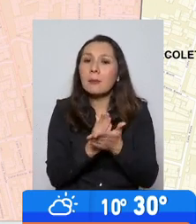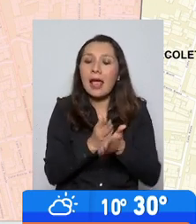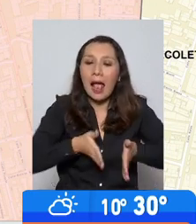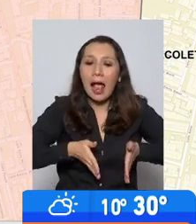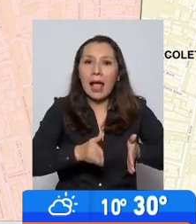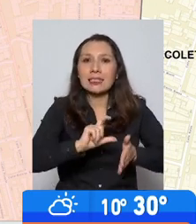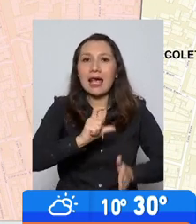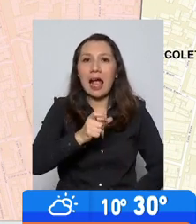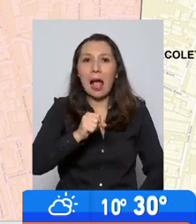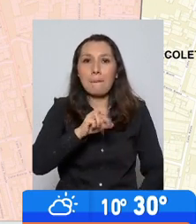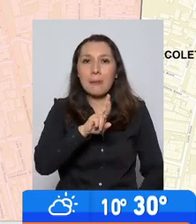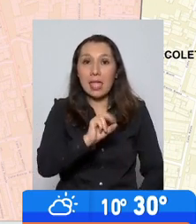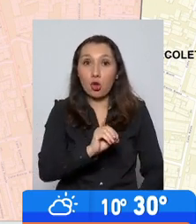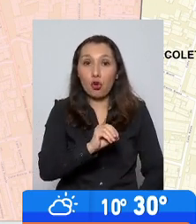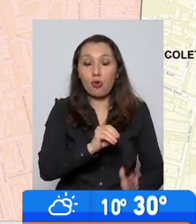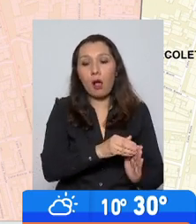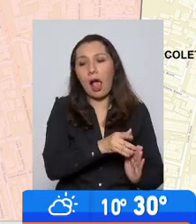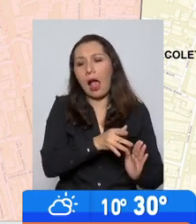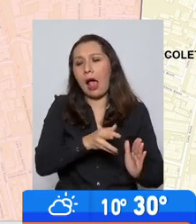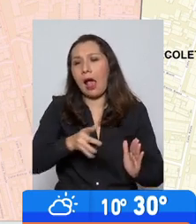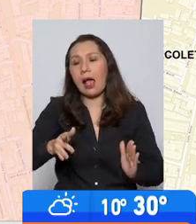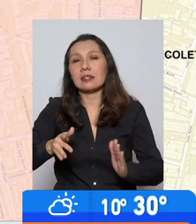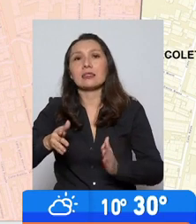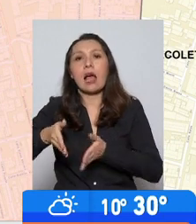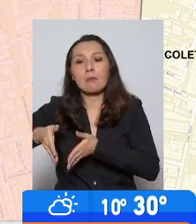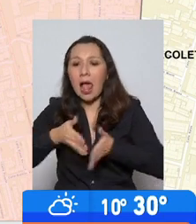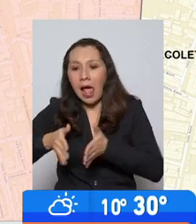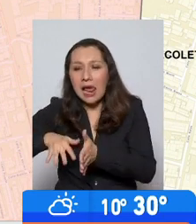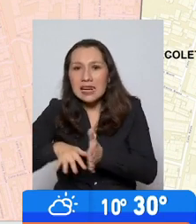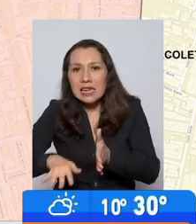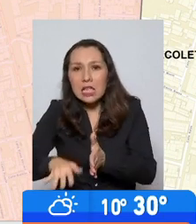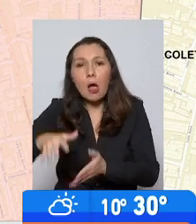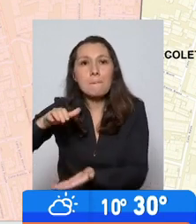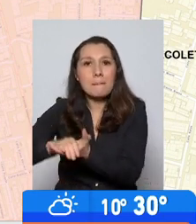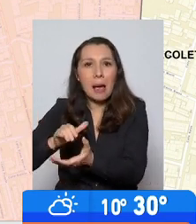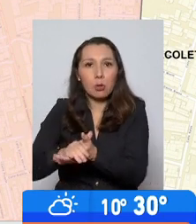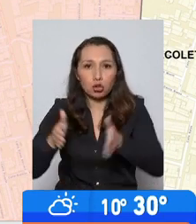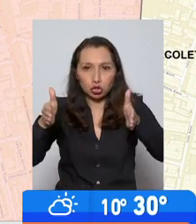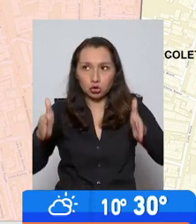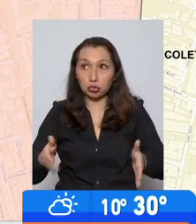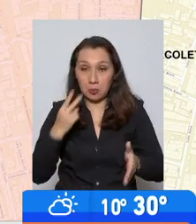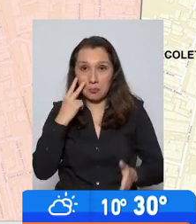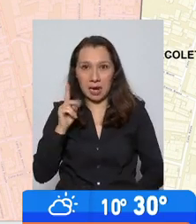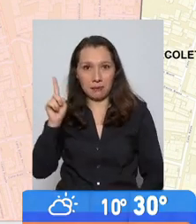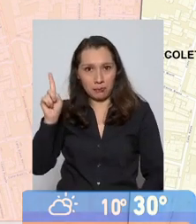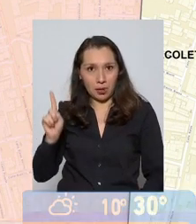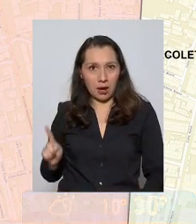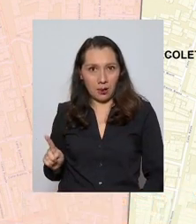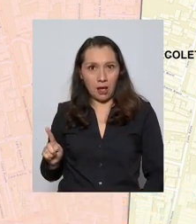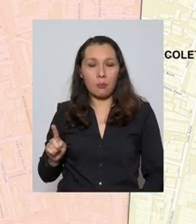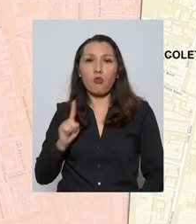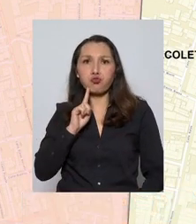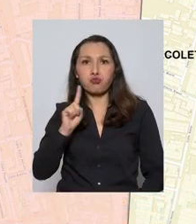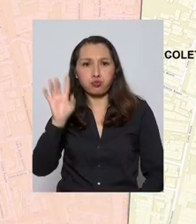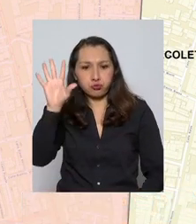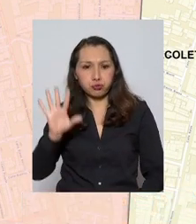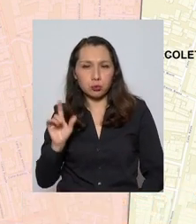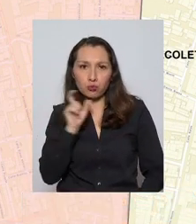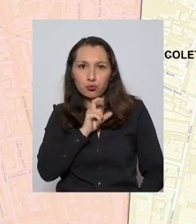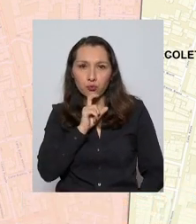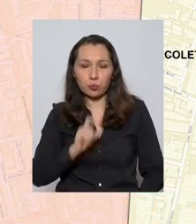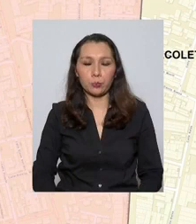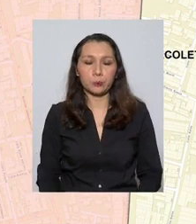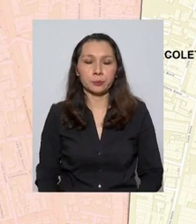calle Gamero hasta el río Mapocho, como se muestra en el mapa que está en pantalla en este